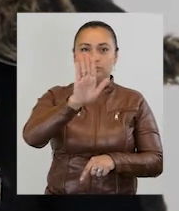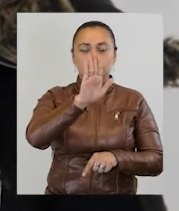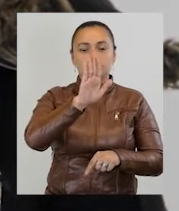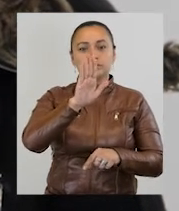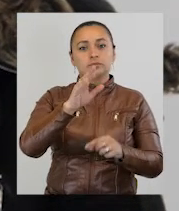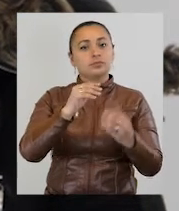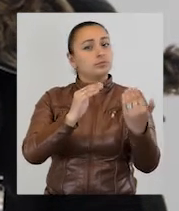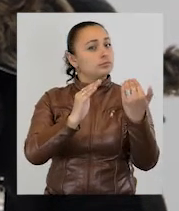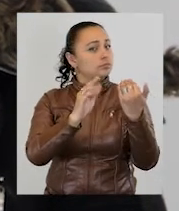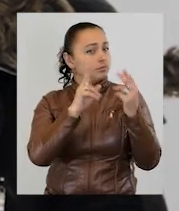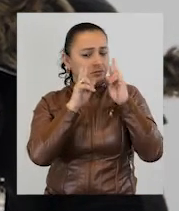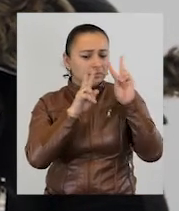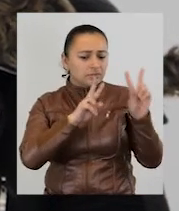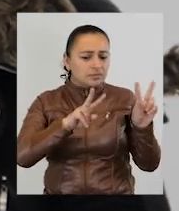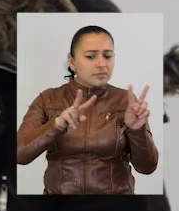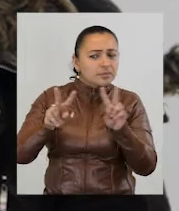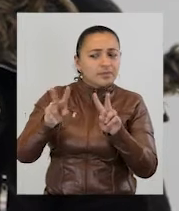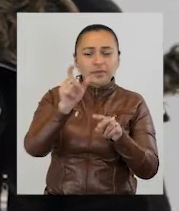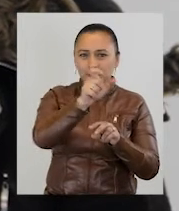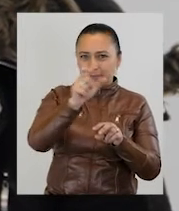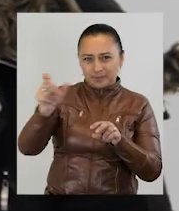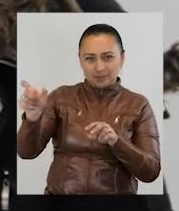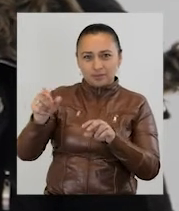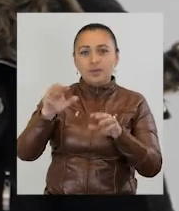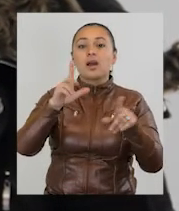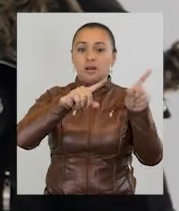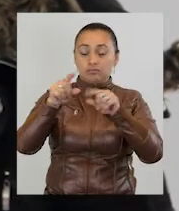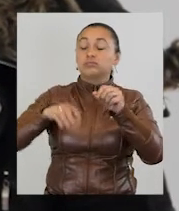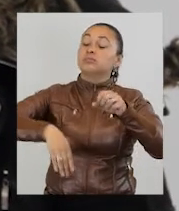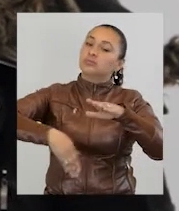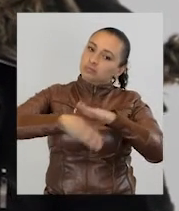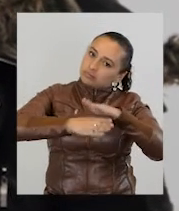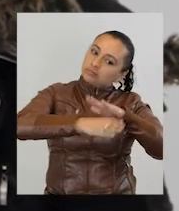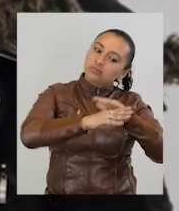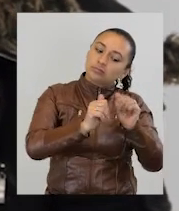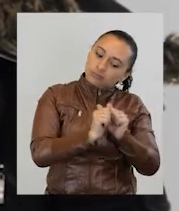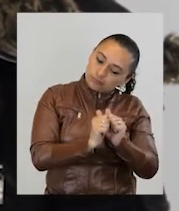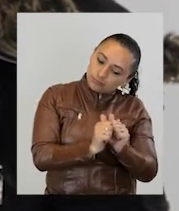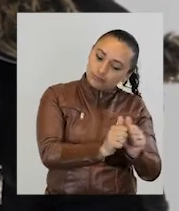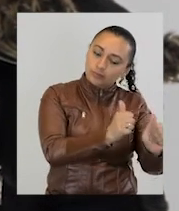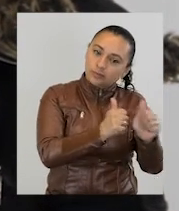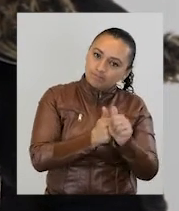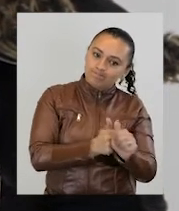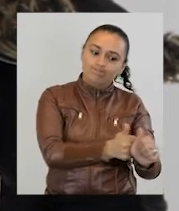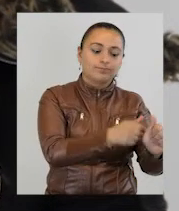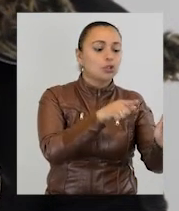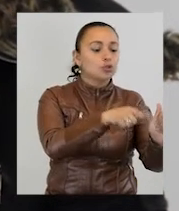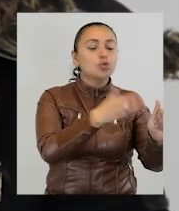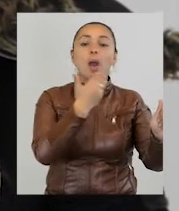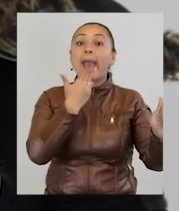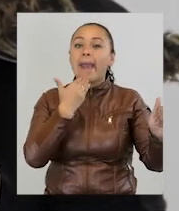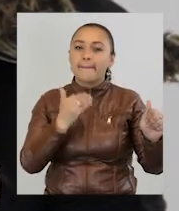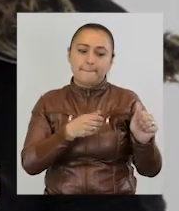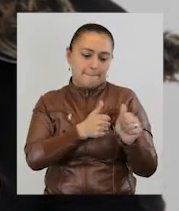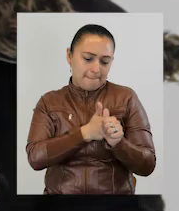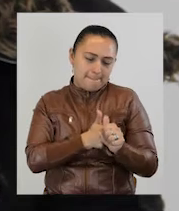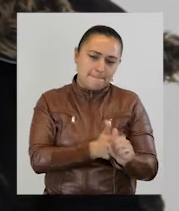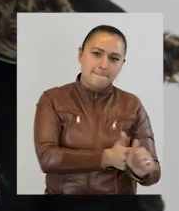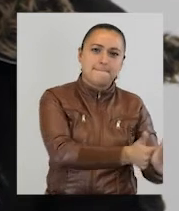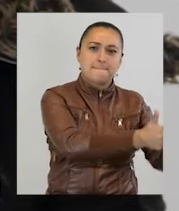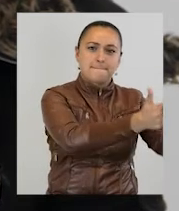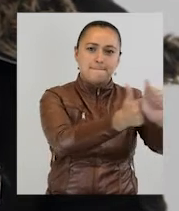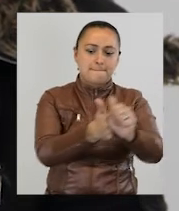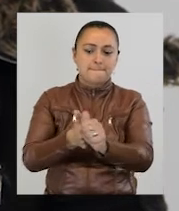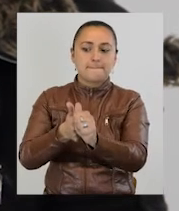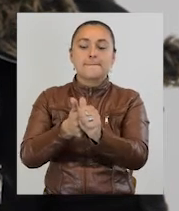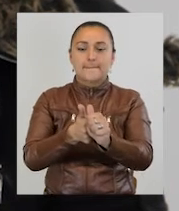ustedes imitadores míos y observen la conducta de aquellos que siguen el ejemplo que les he dado a ustedes, porque como muchas